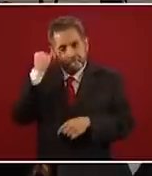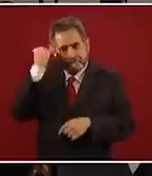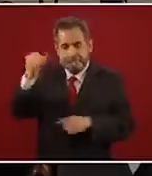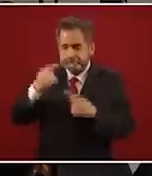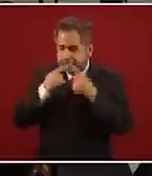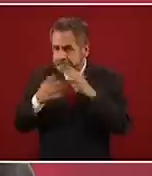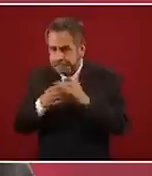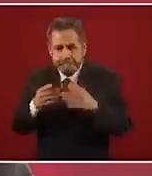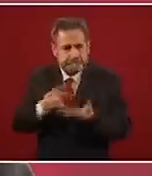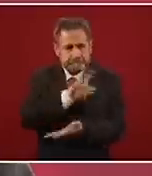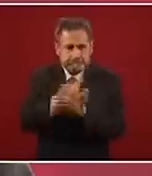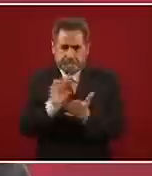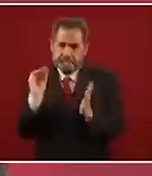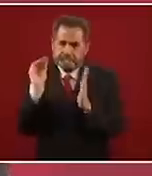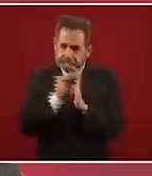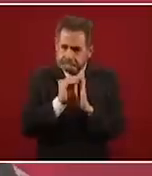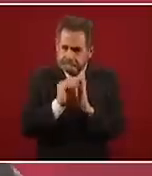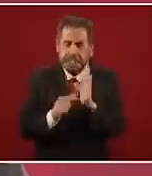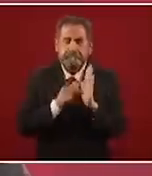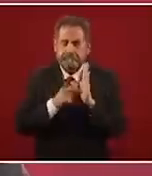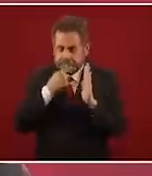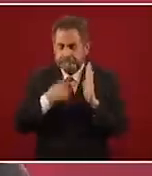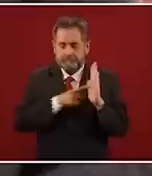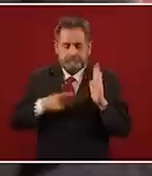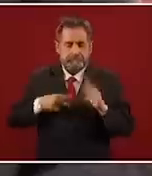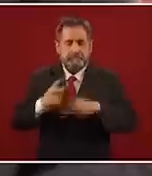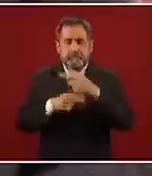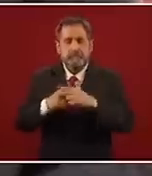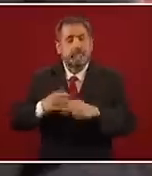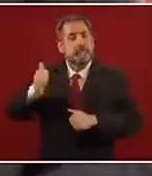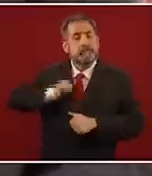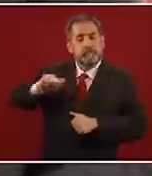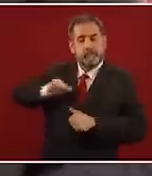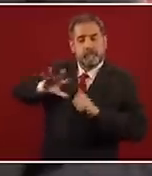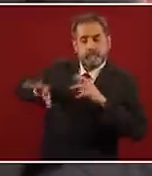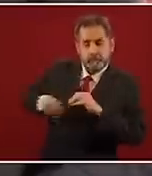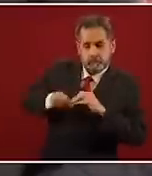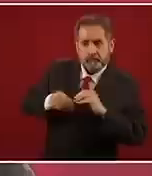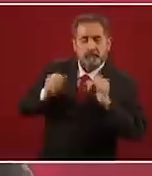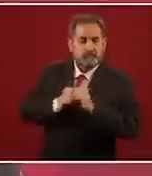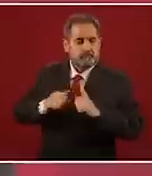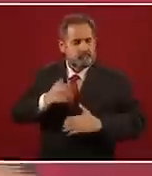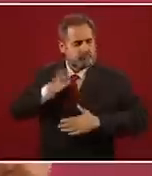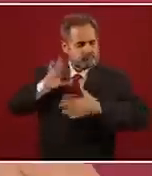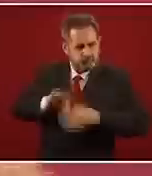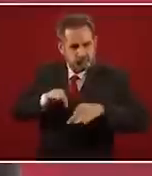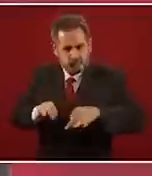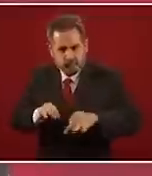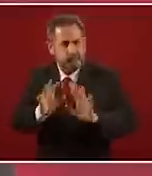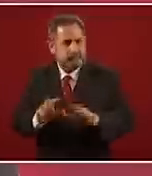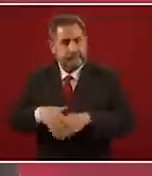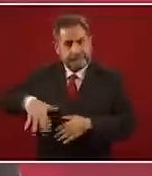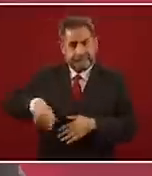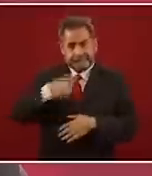se pusieron en la ley y que establecen que debe ser por antigüedad y por compromiso. Entonces, esos trabajadores que